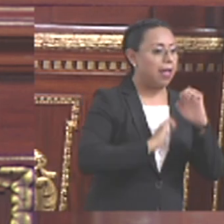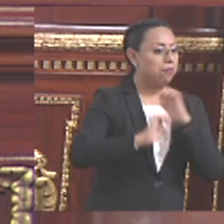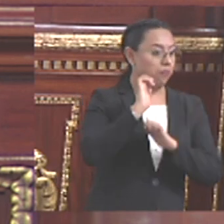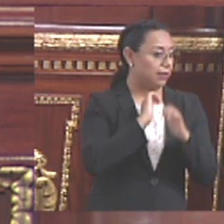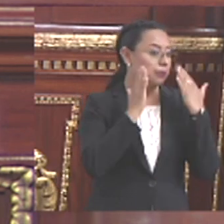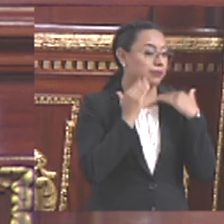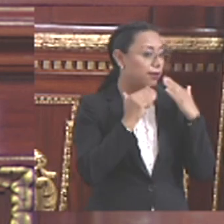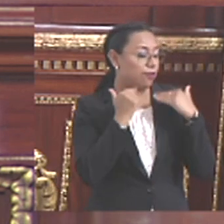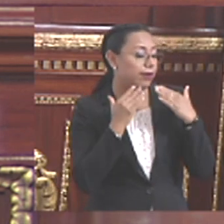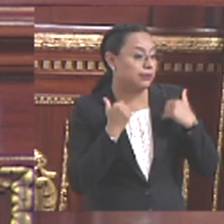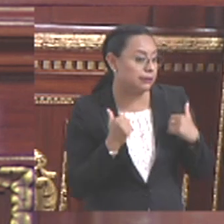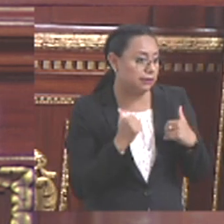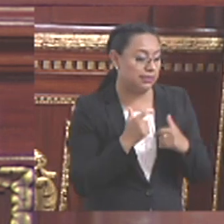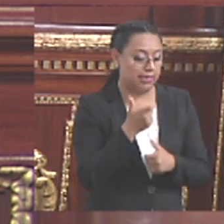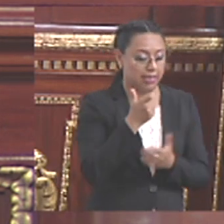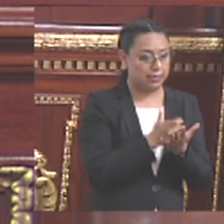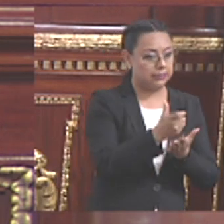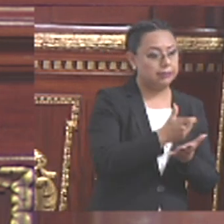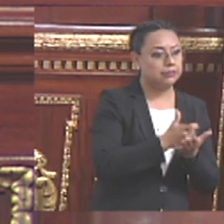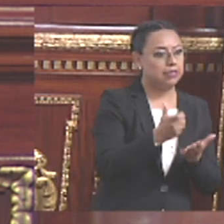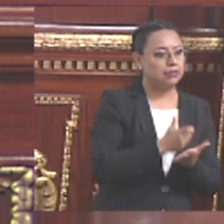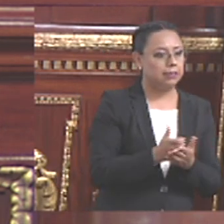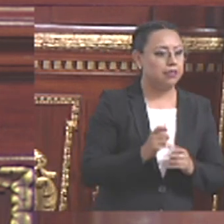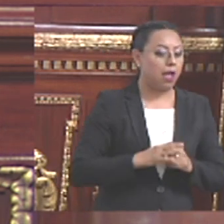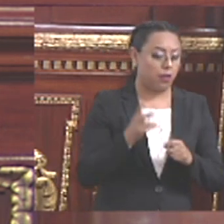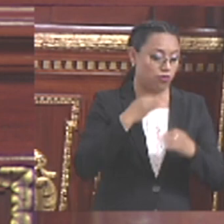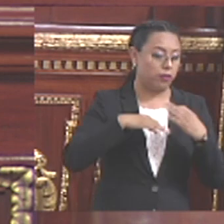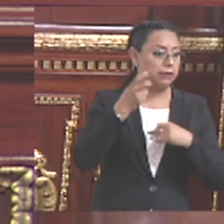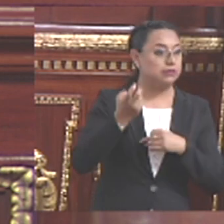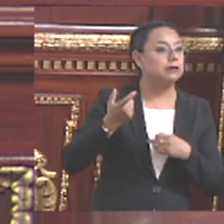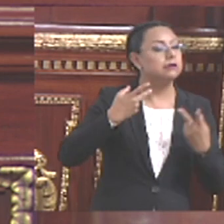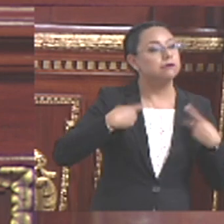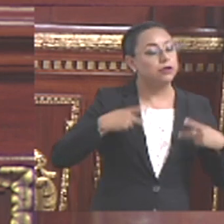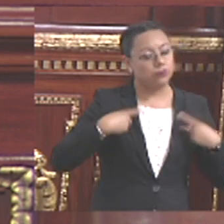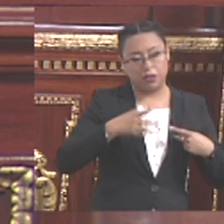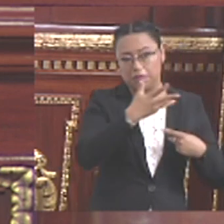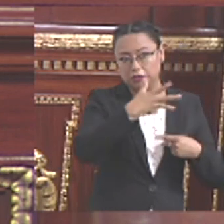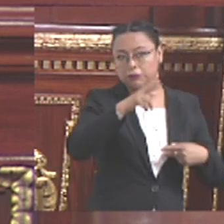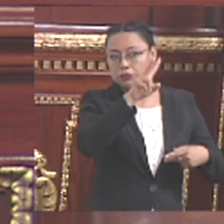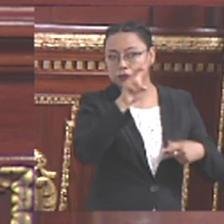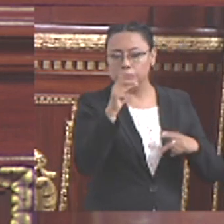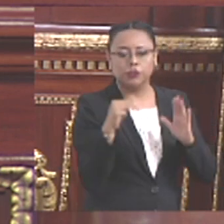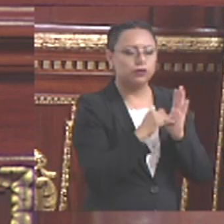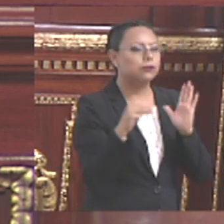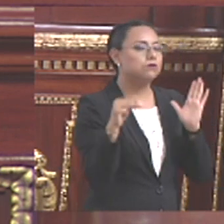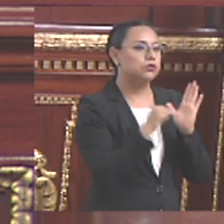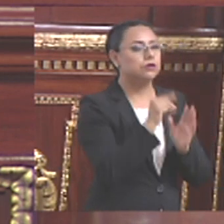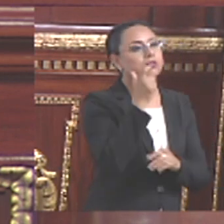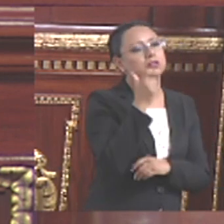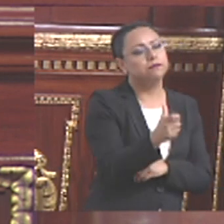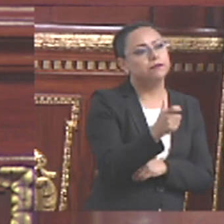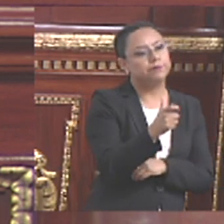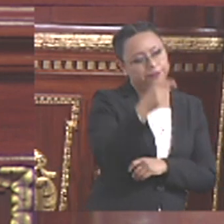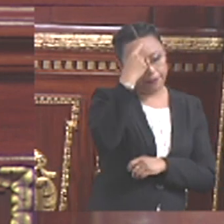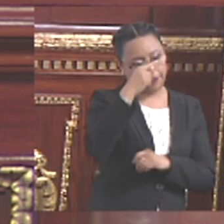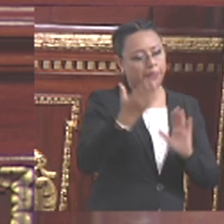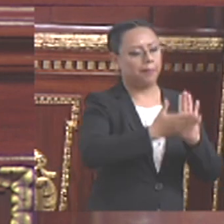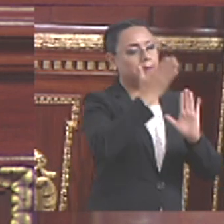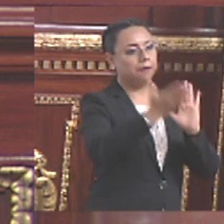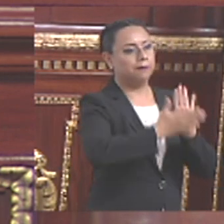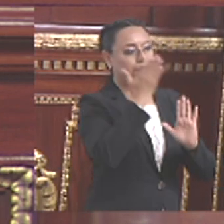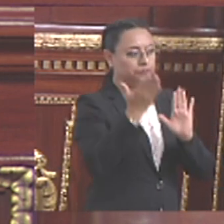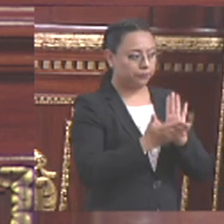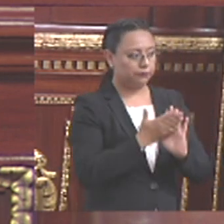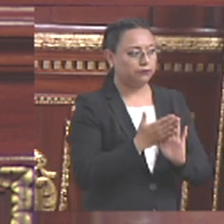funcionarios de entonces, y que fueron alrededor de 200 millones de pesos del presupuesto para la